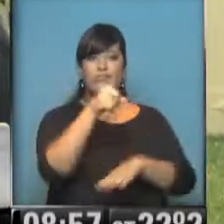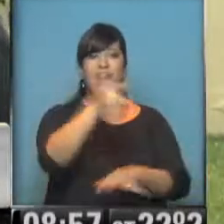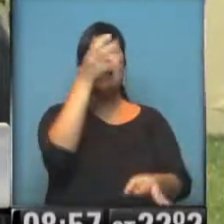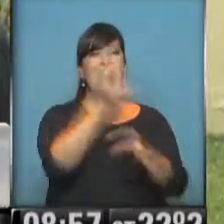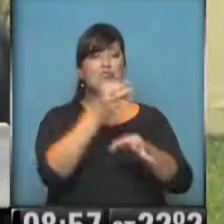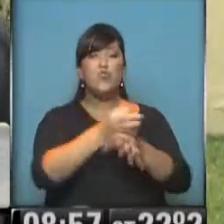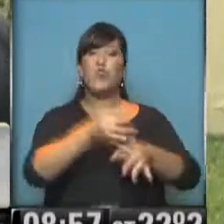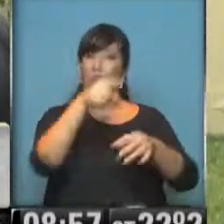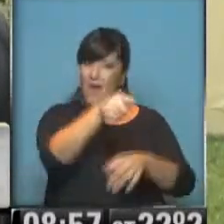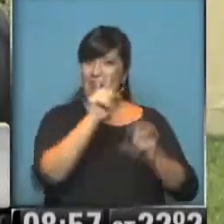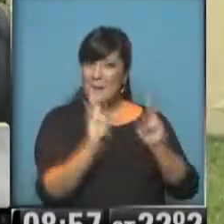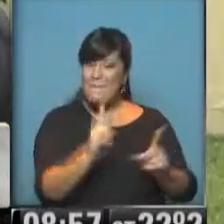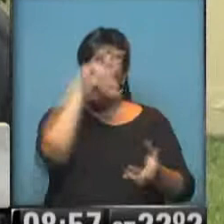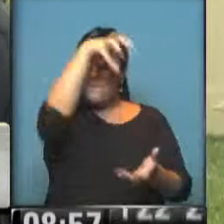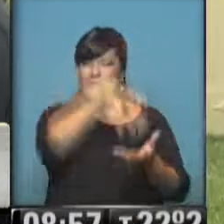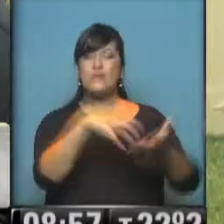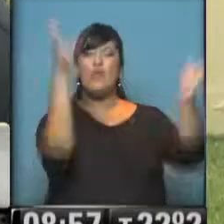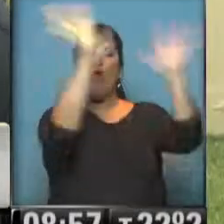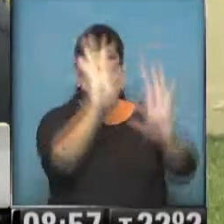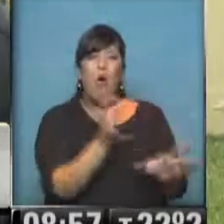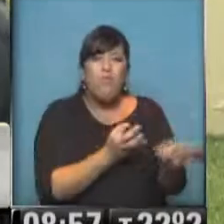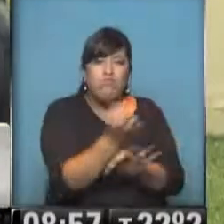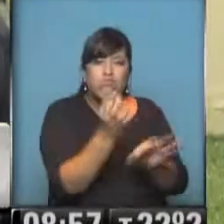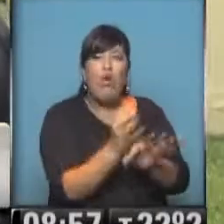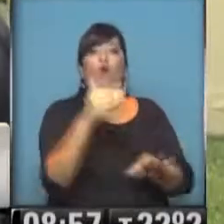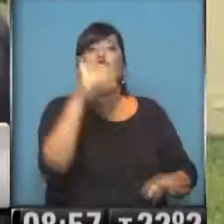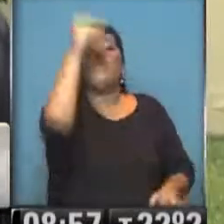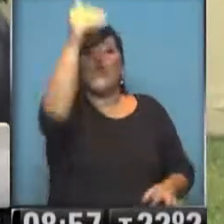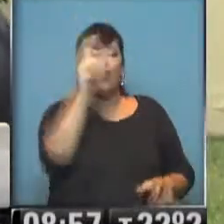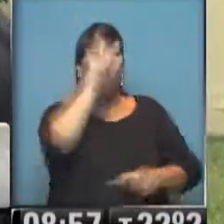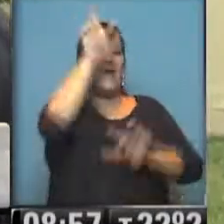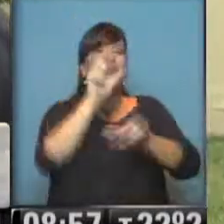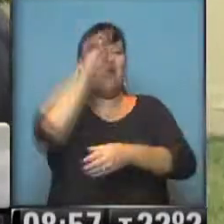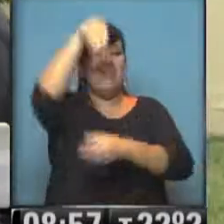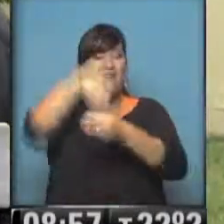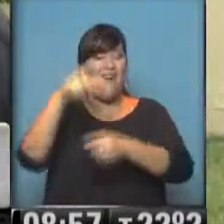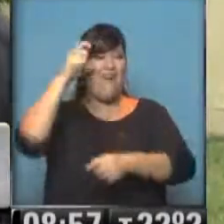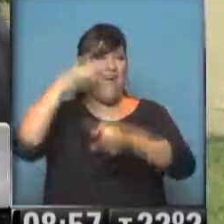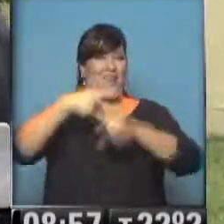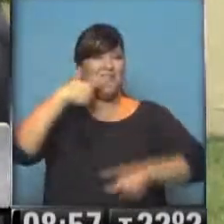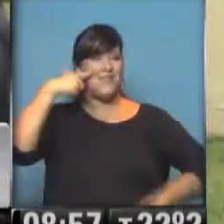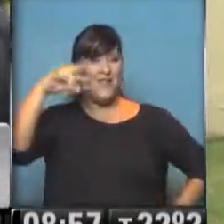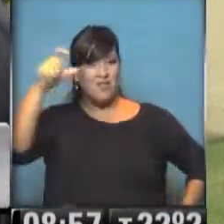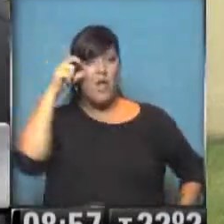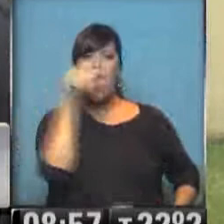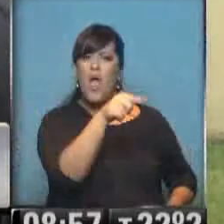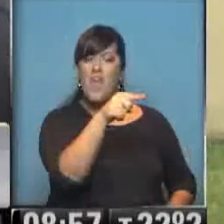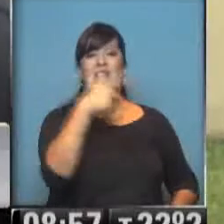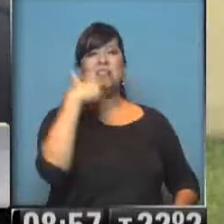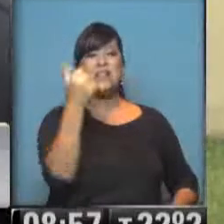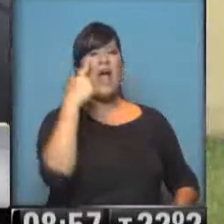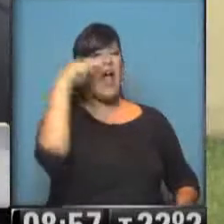justamente qué forma y recluta a los futuros agentes también fue uno de los más claros en